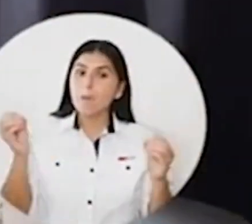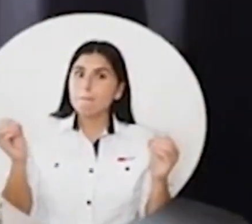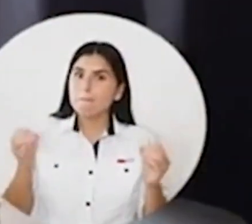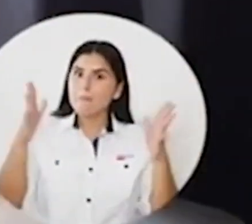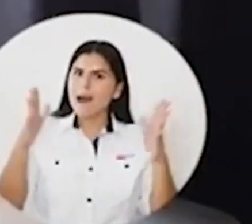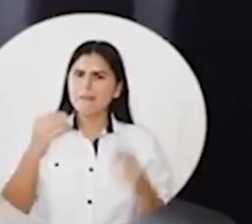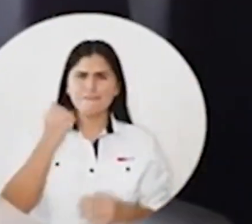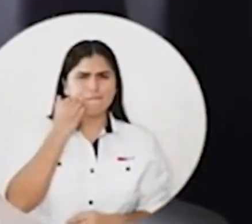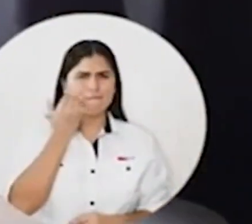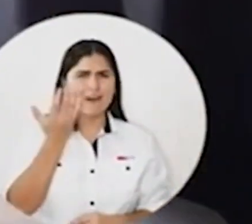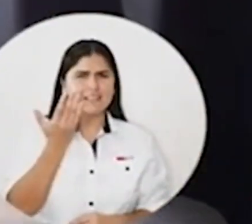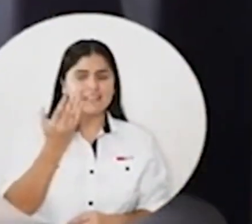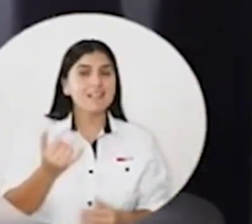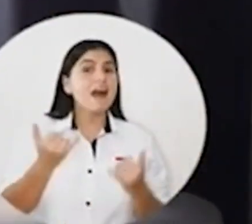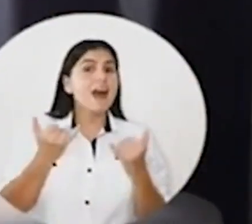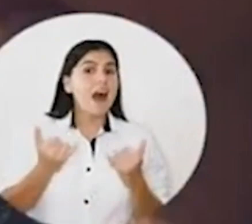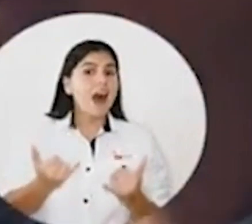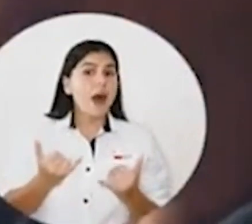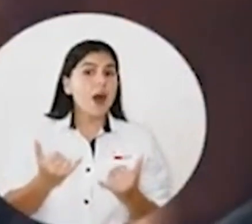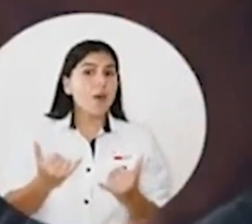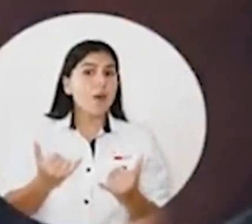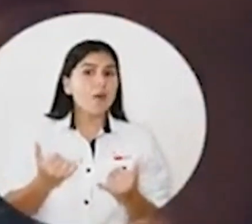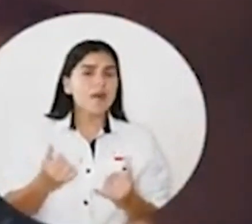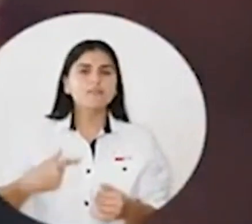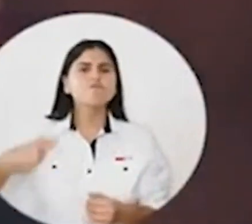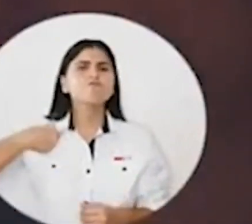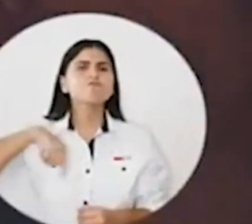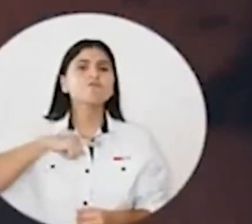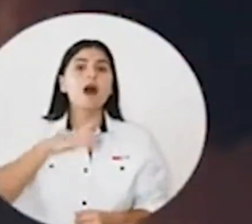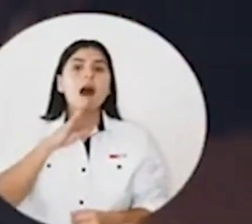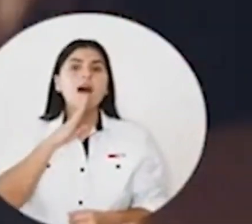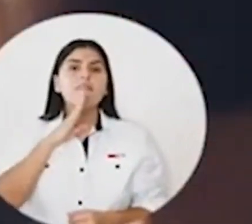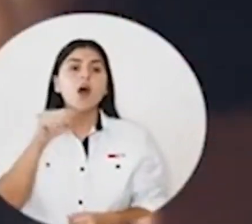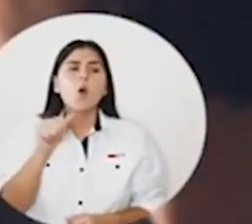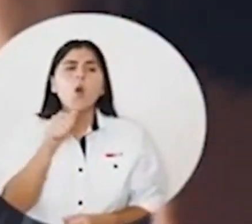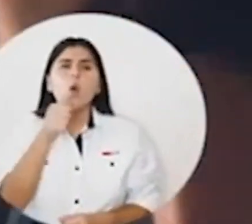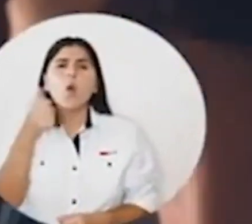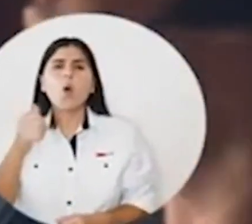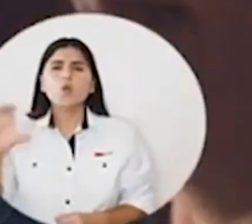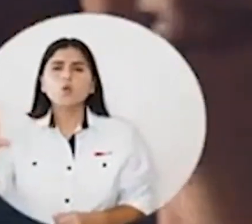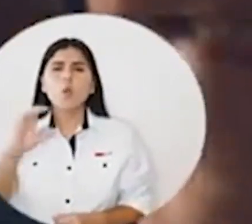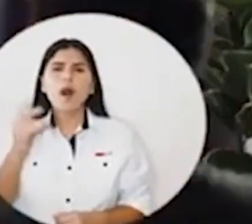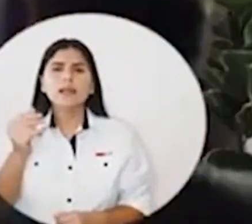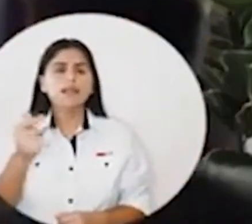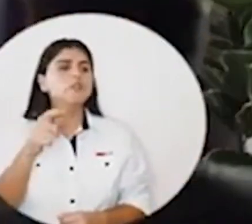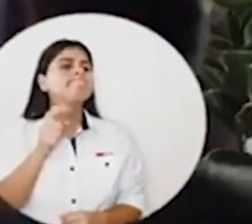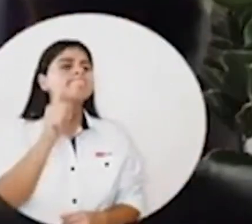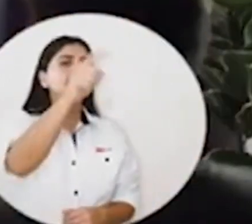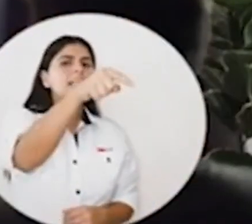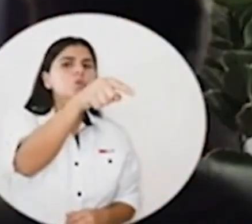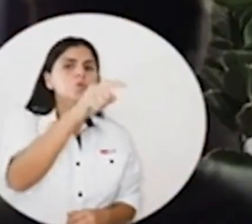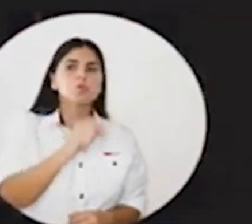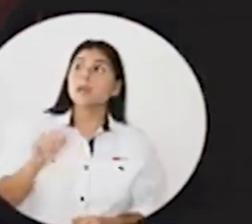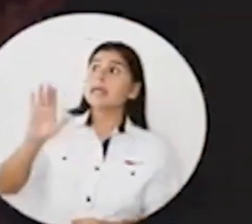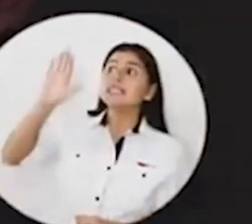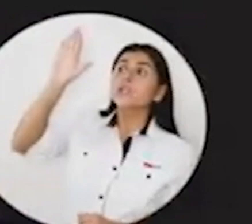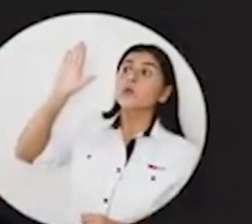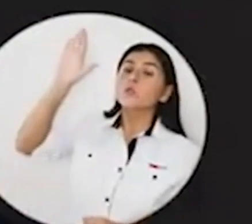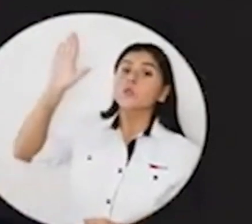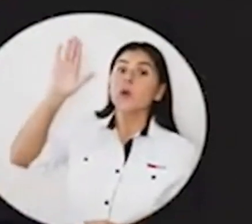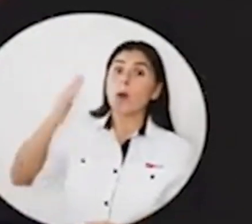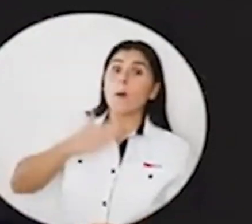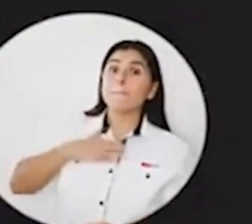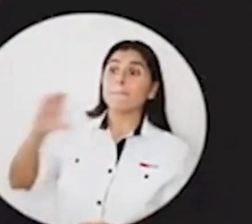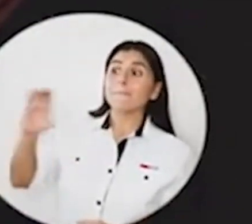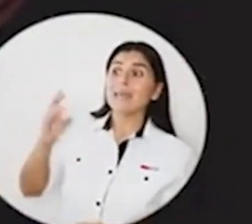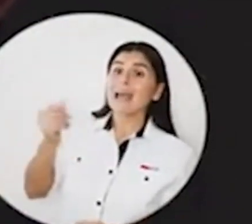Es magia, muy fácil. Ahora vamos a hablar de otro aguinaldo, el suyo.